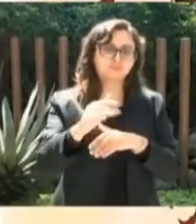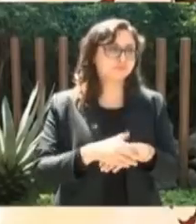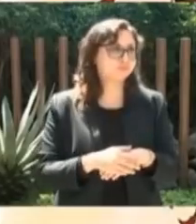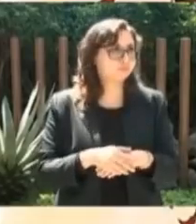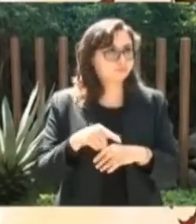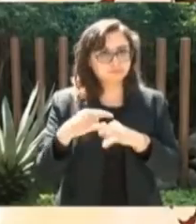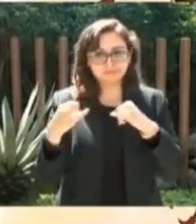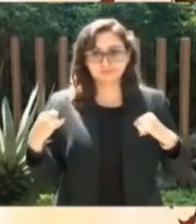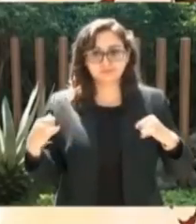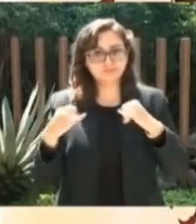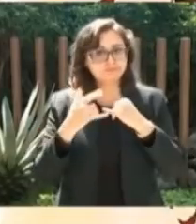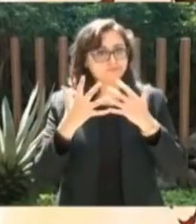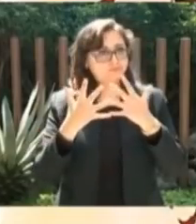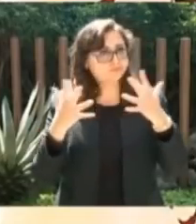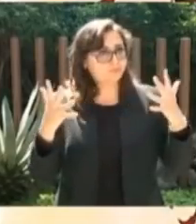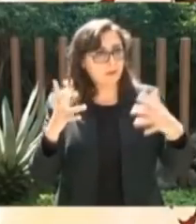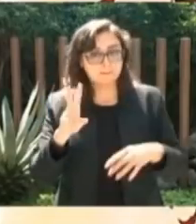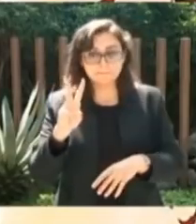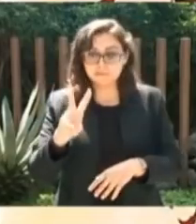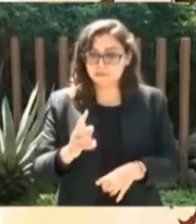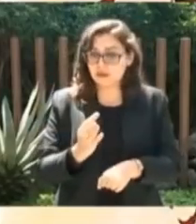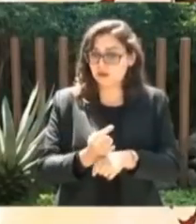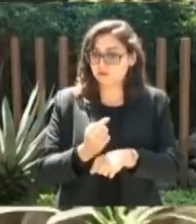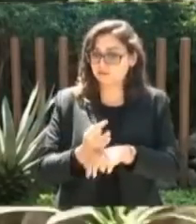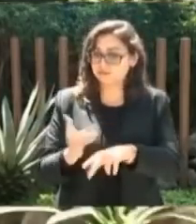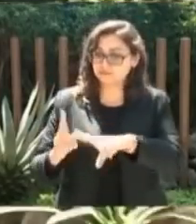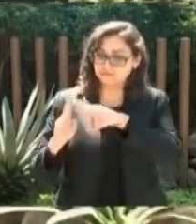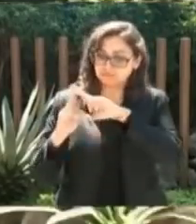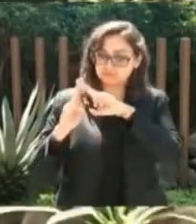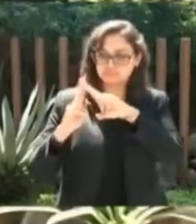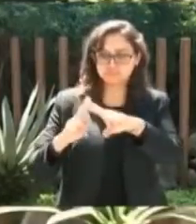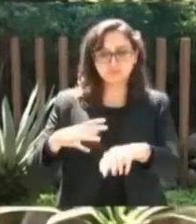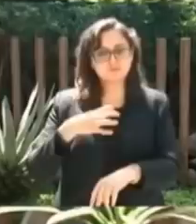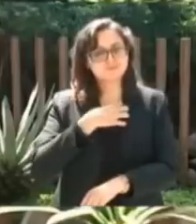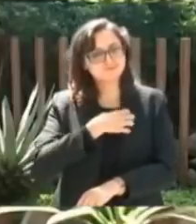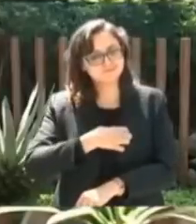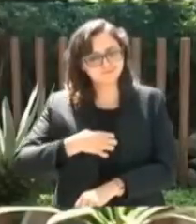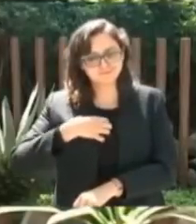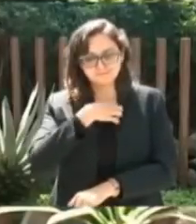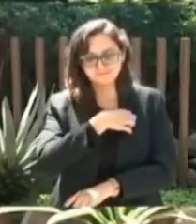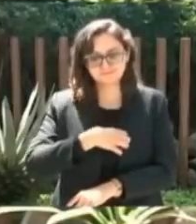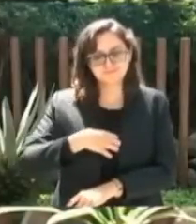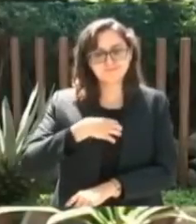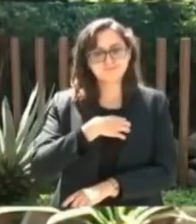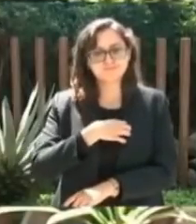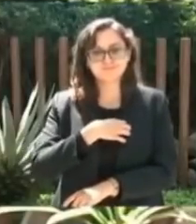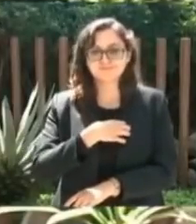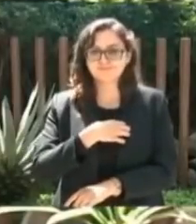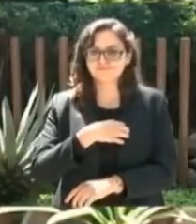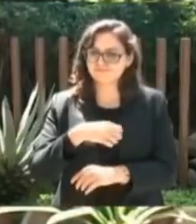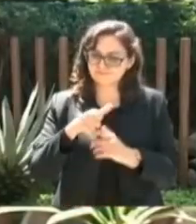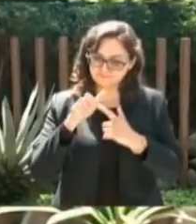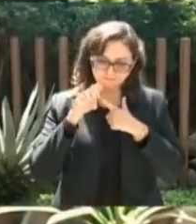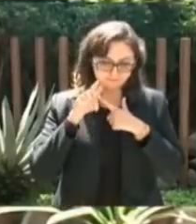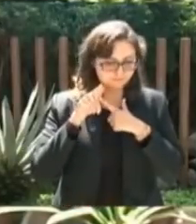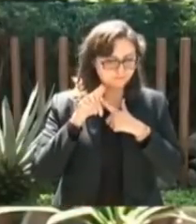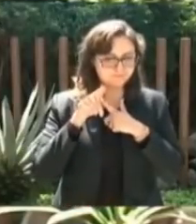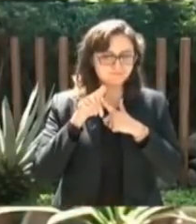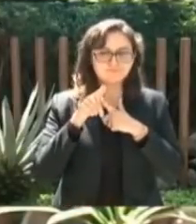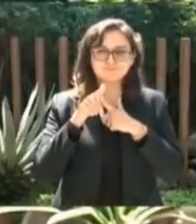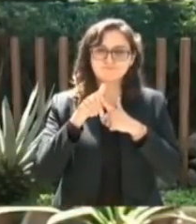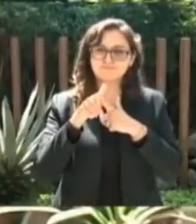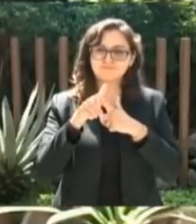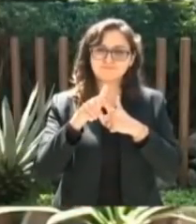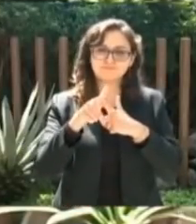celebro estar aquí en este aniversario y le deseo larga vida a